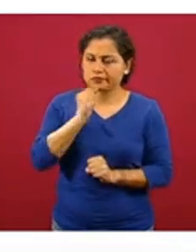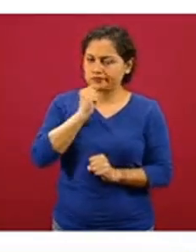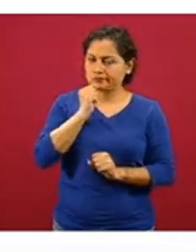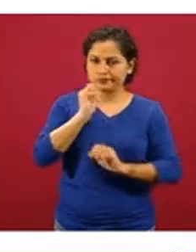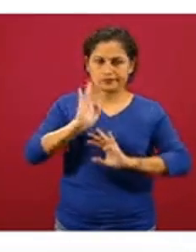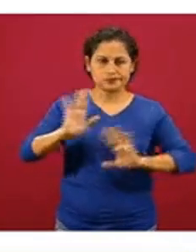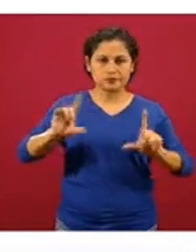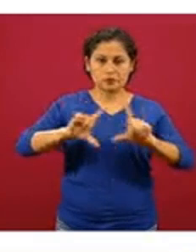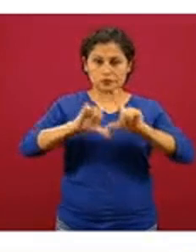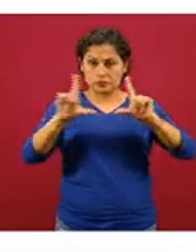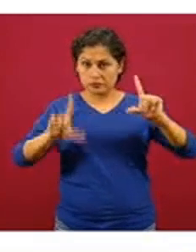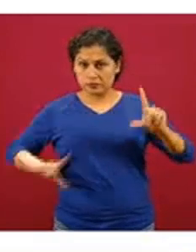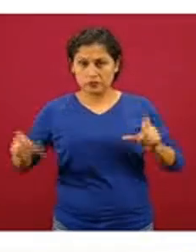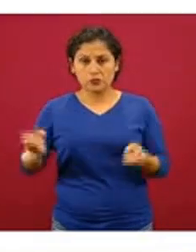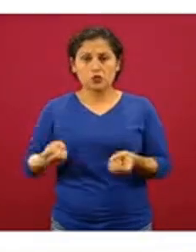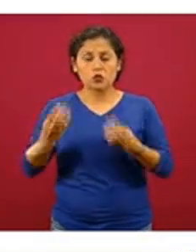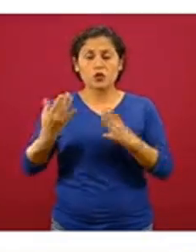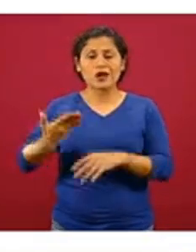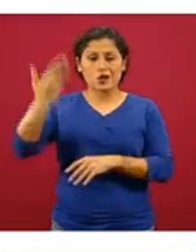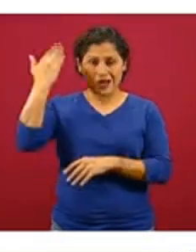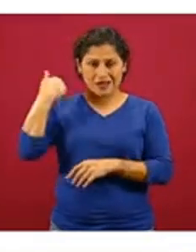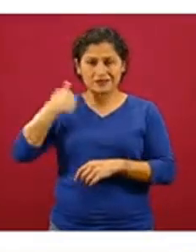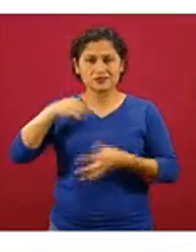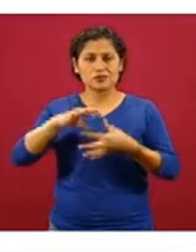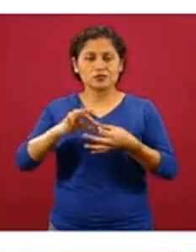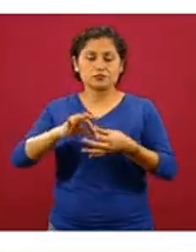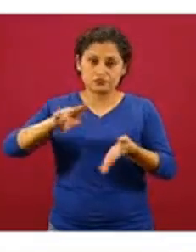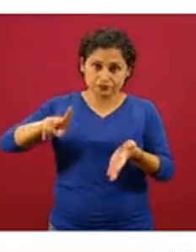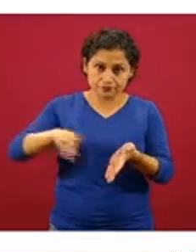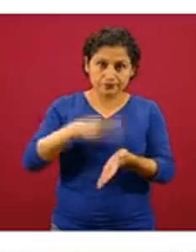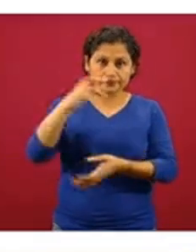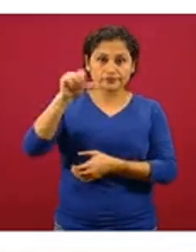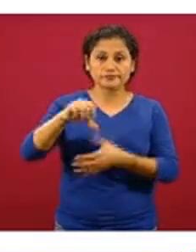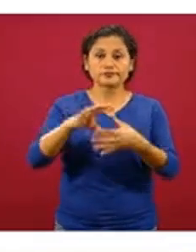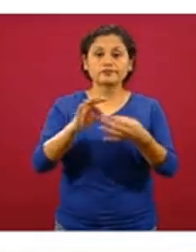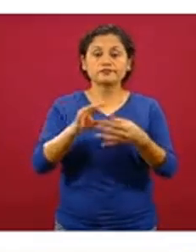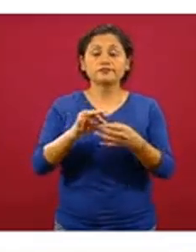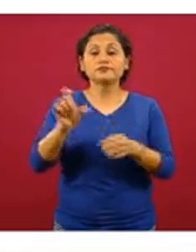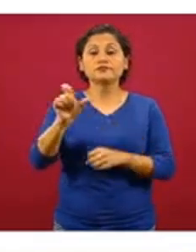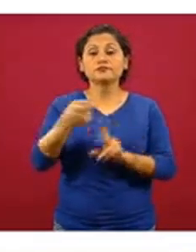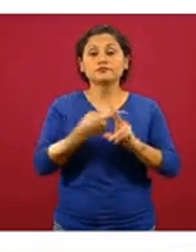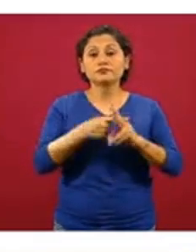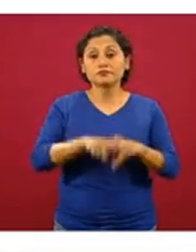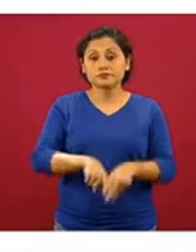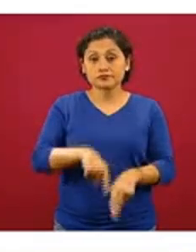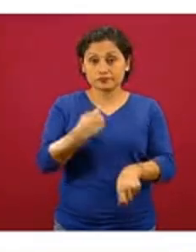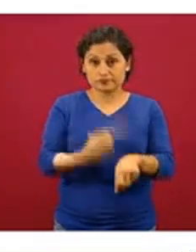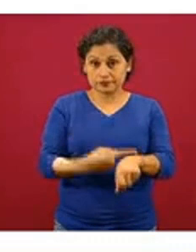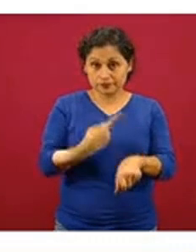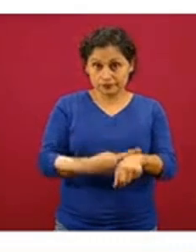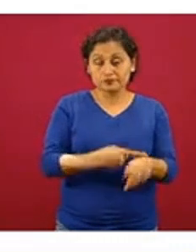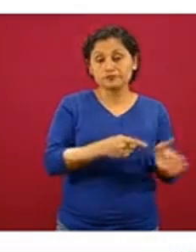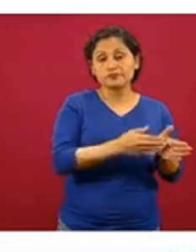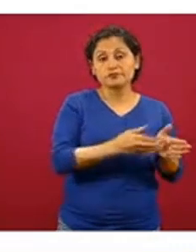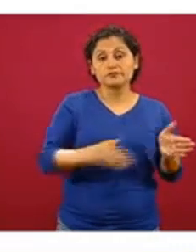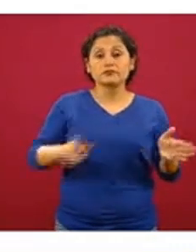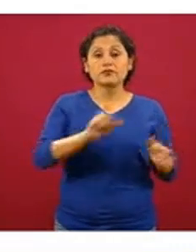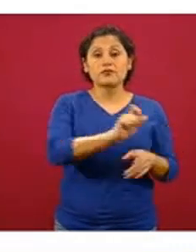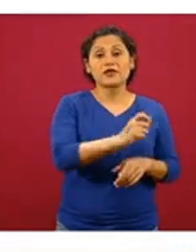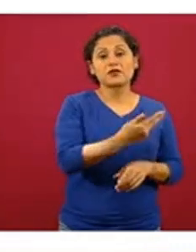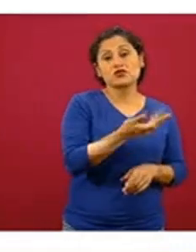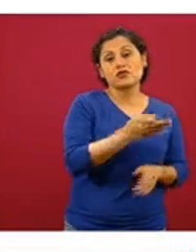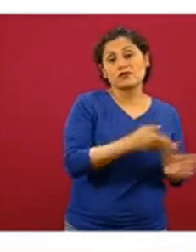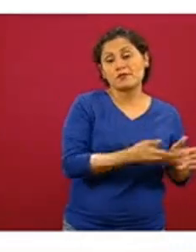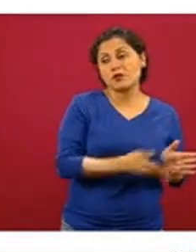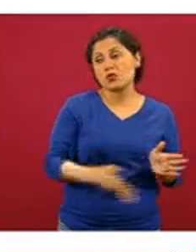lo repito por si acaso surgiera nuevamente la duda, la epidemia empezó el 28 de febrero en México y terminará en octubre